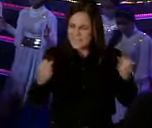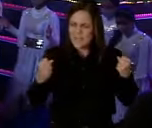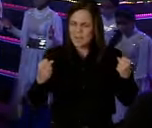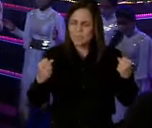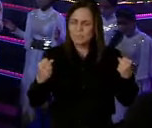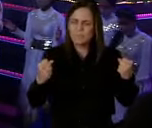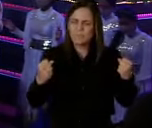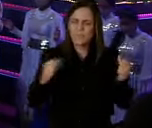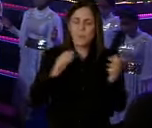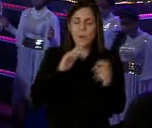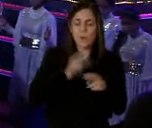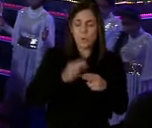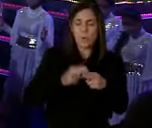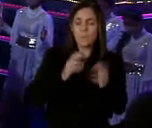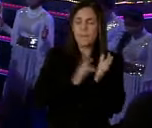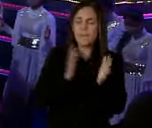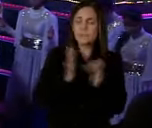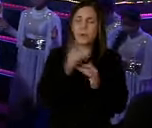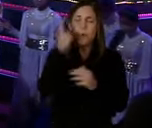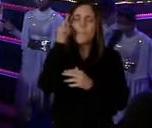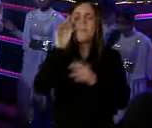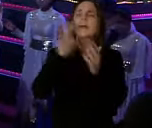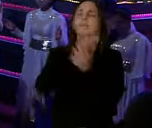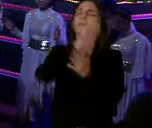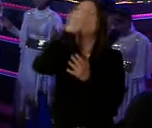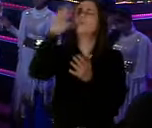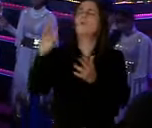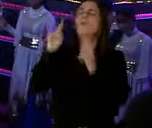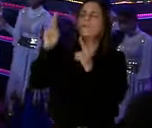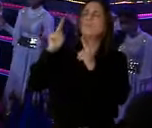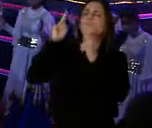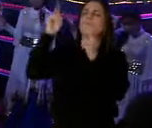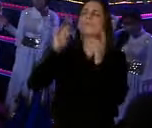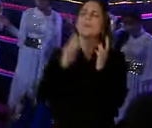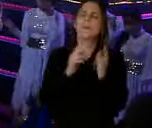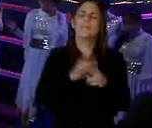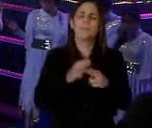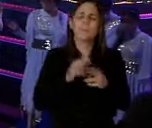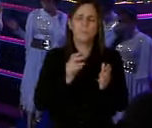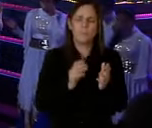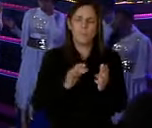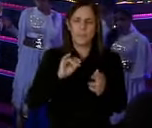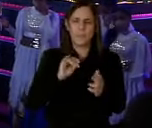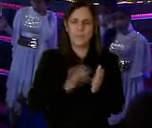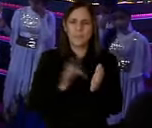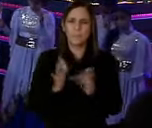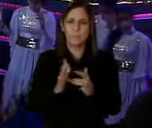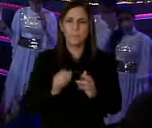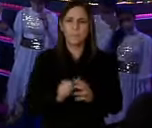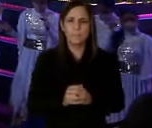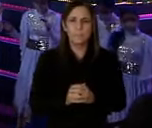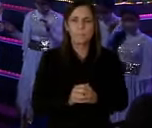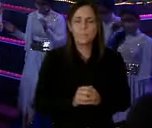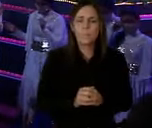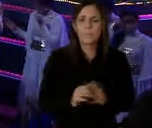Jesús. Para tu gloria, para tu honra, en el nombre de Y todas las peticiones que hay en el